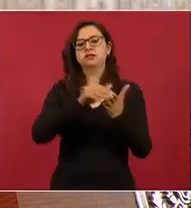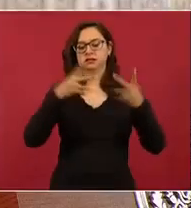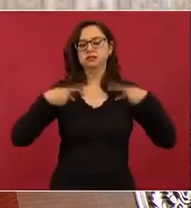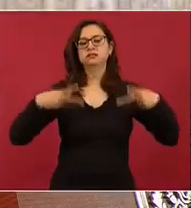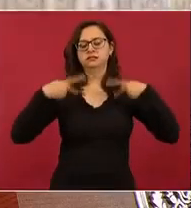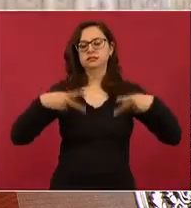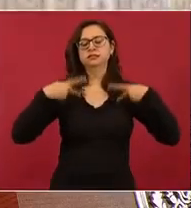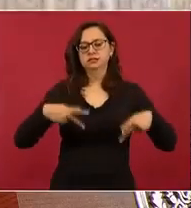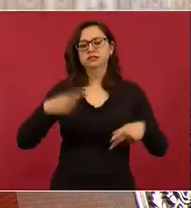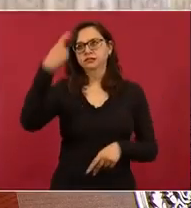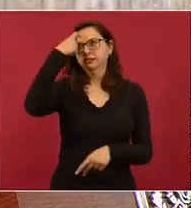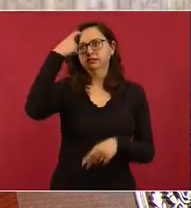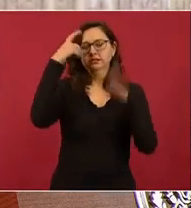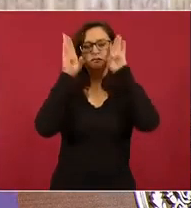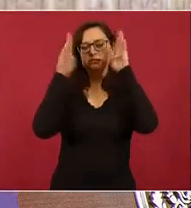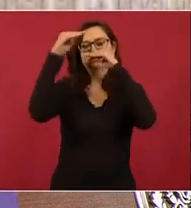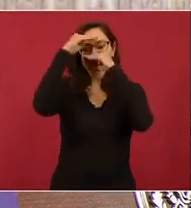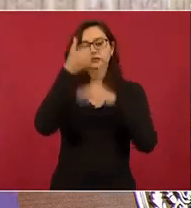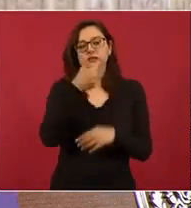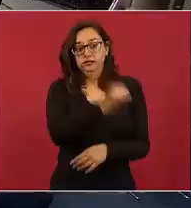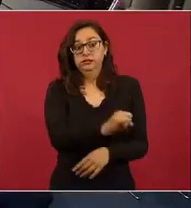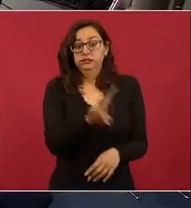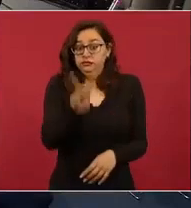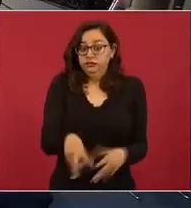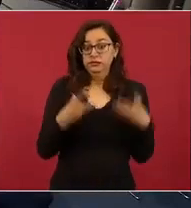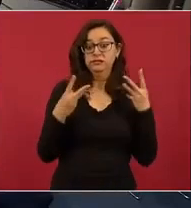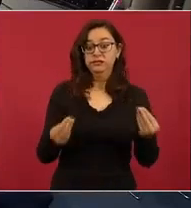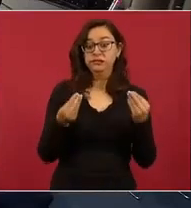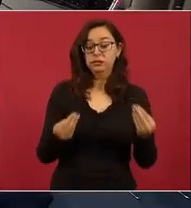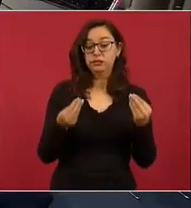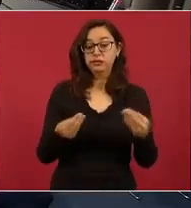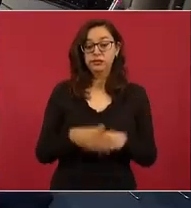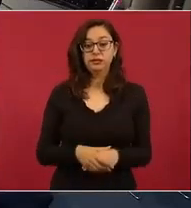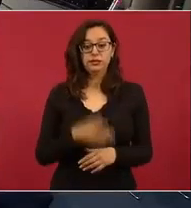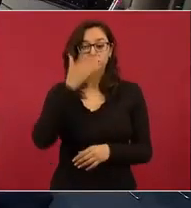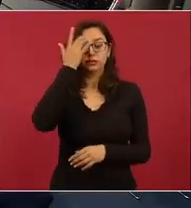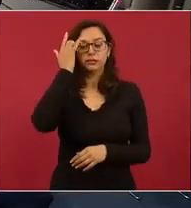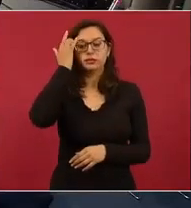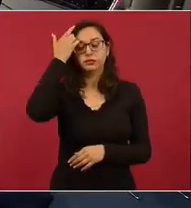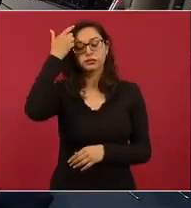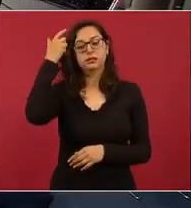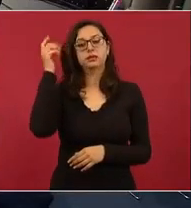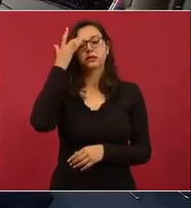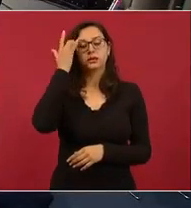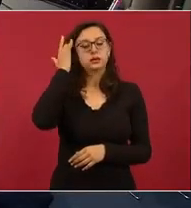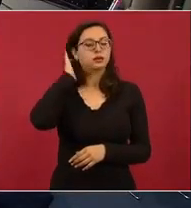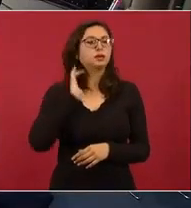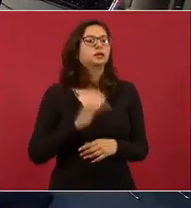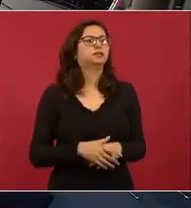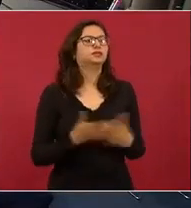de ciudadanos con pensamiento conservador. Son muchos. Citó usted ayer al presidente Juárez, que decía